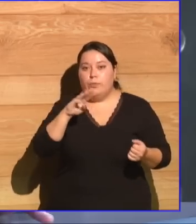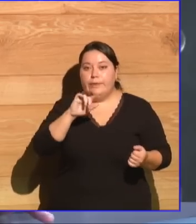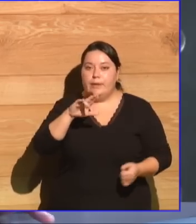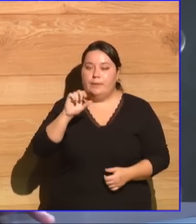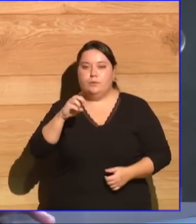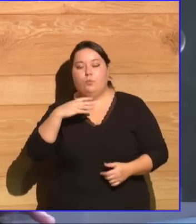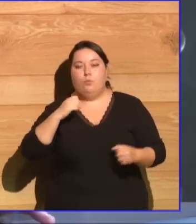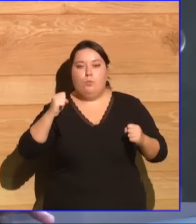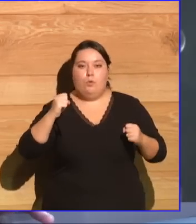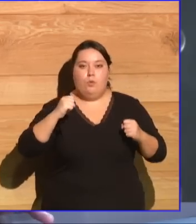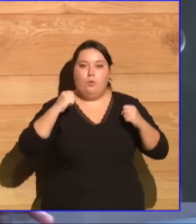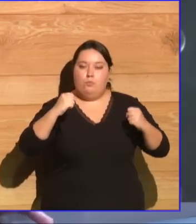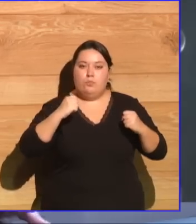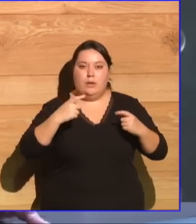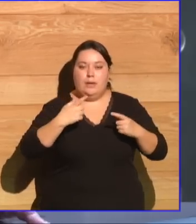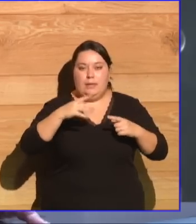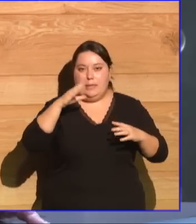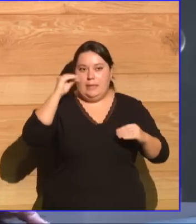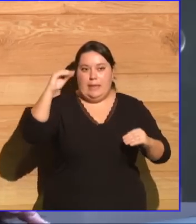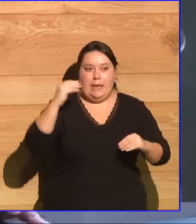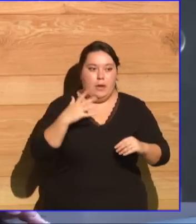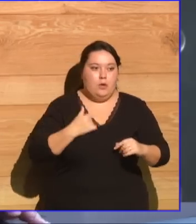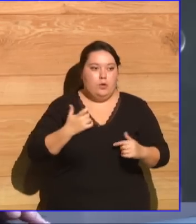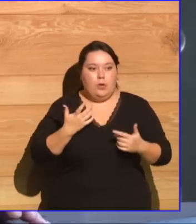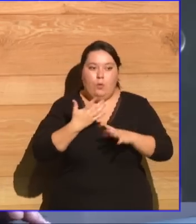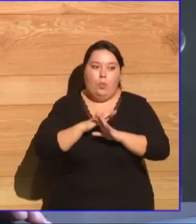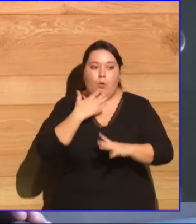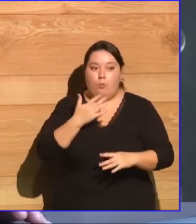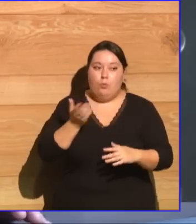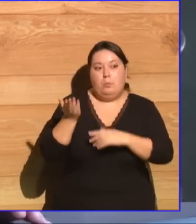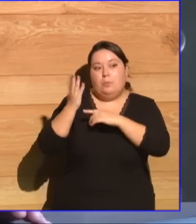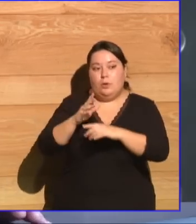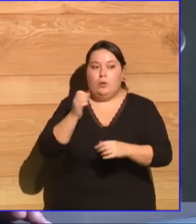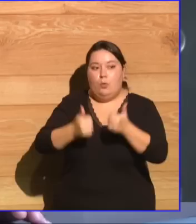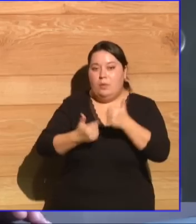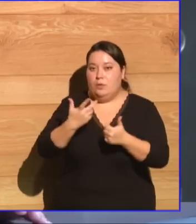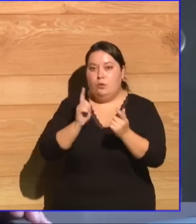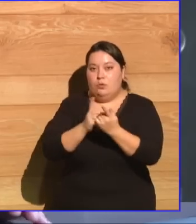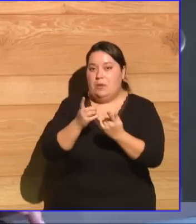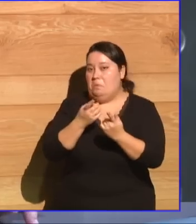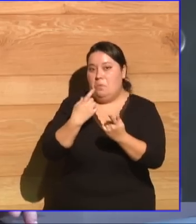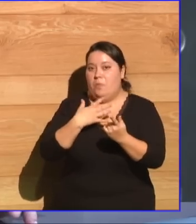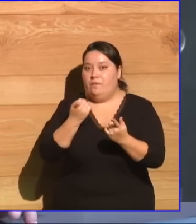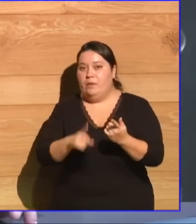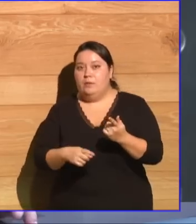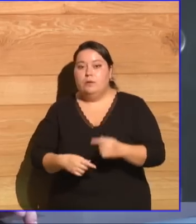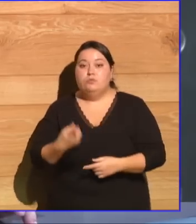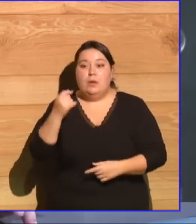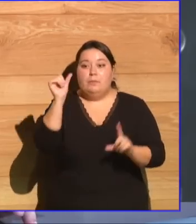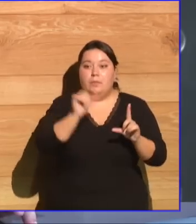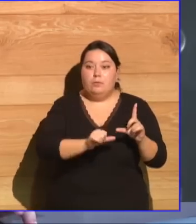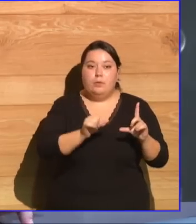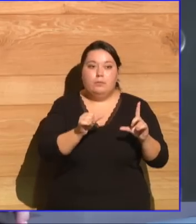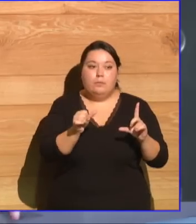de deporte, que es casi está jugando por exhibición, entonces ya no tiene que competir con nadie. Esta es una de las